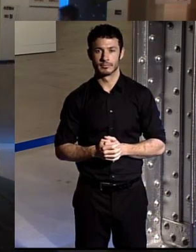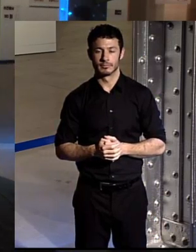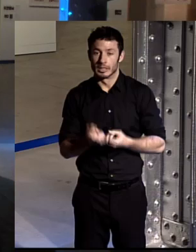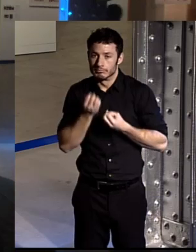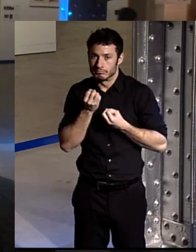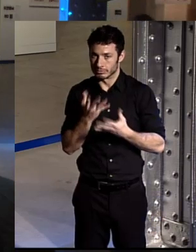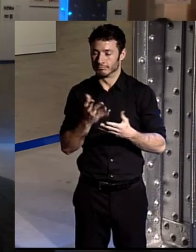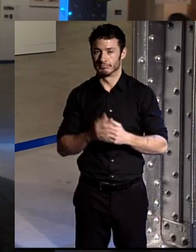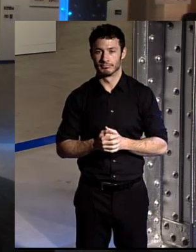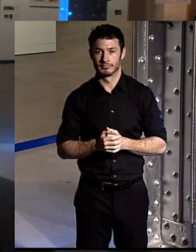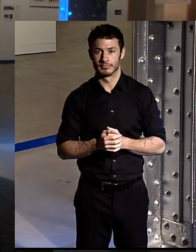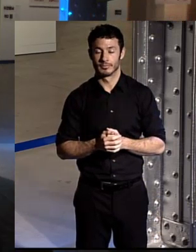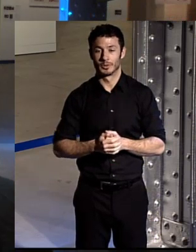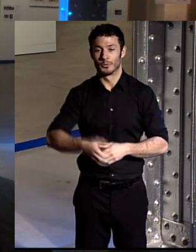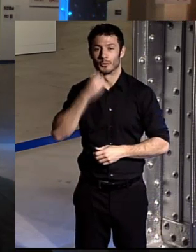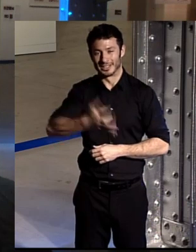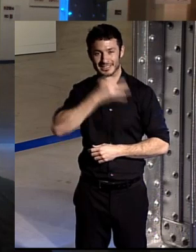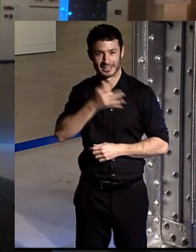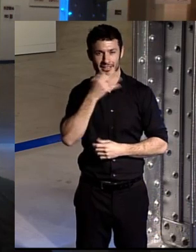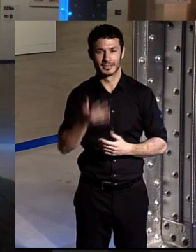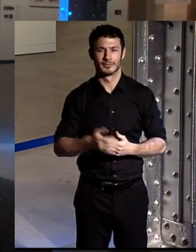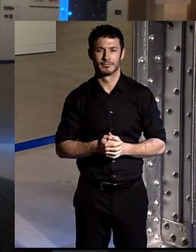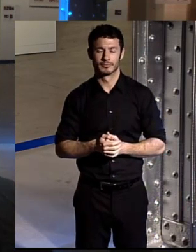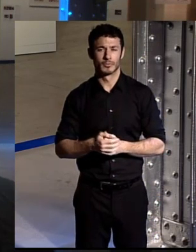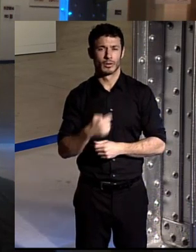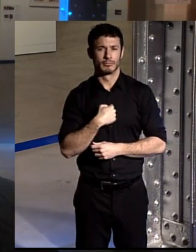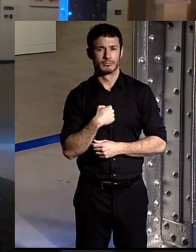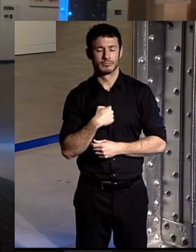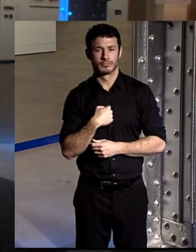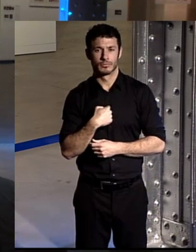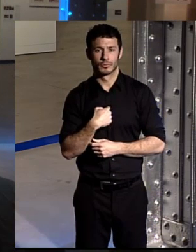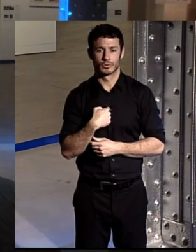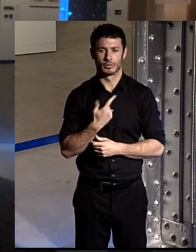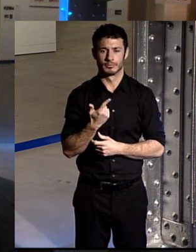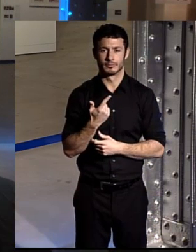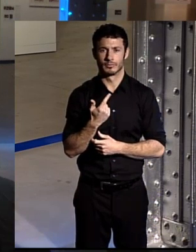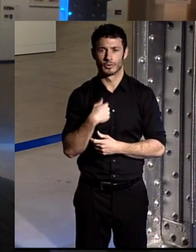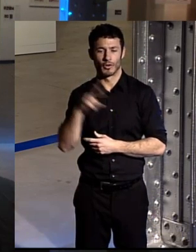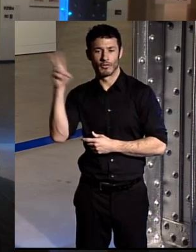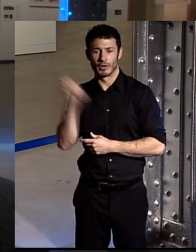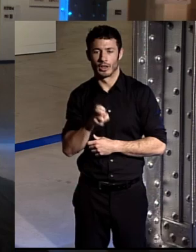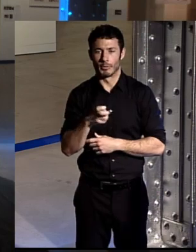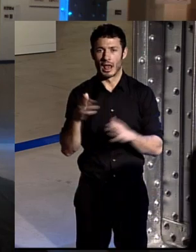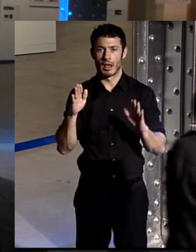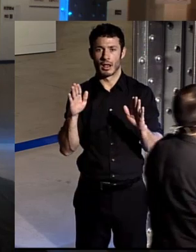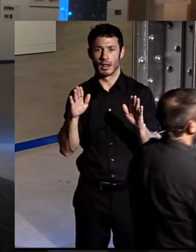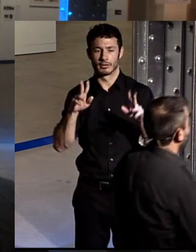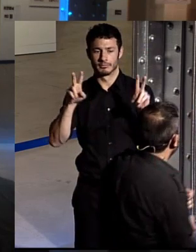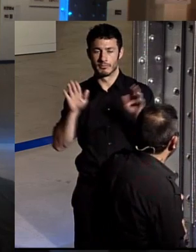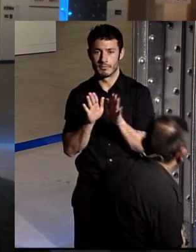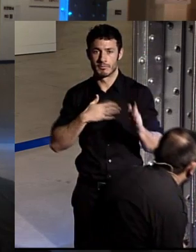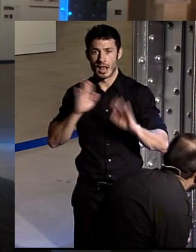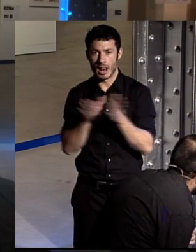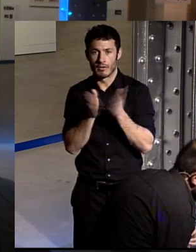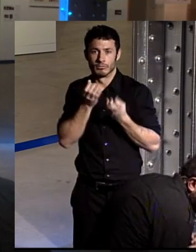Ahí vamos. Bueno, buenas tardes. Yo como umbral, o sea, yo he venido a hablar de mi libro,